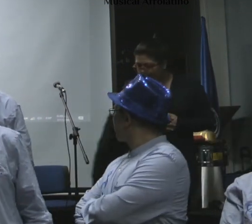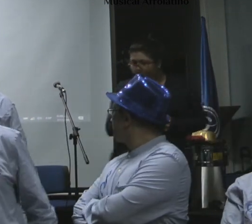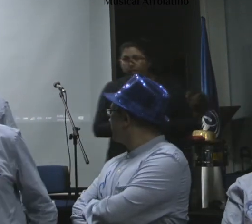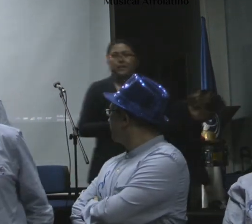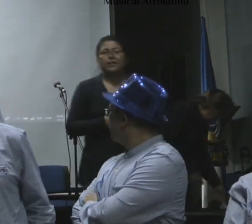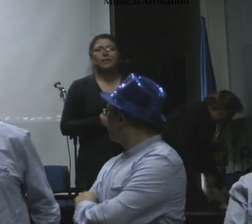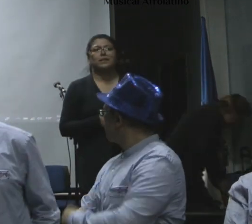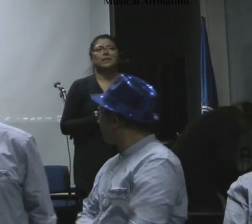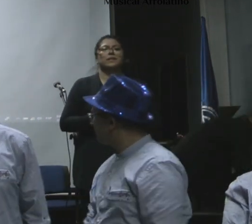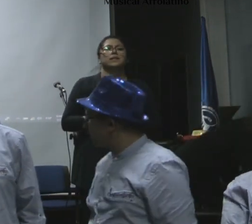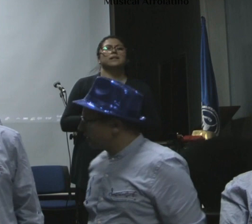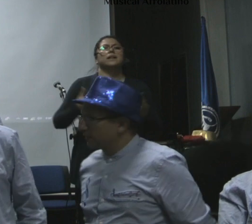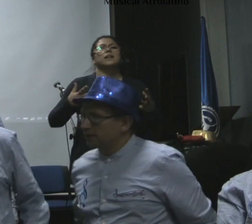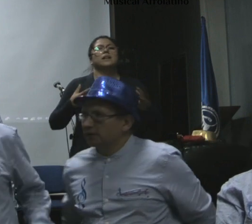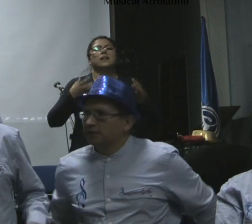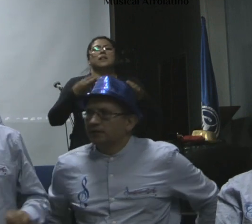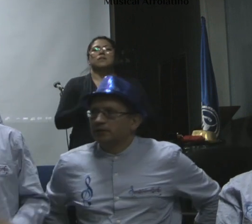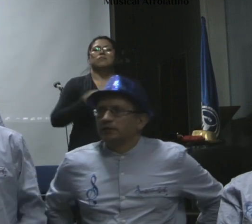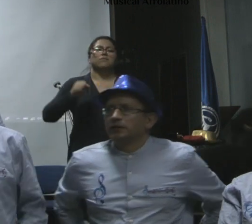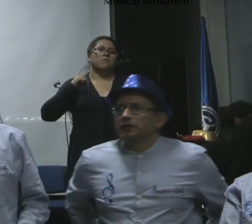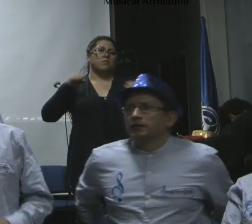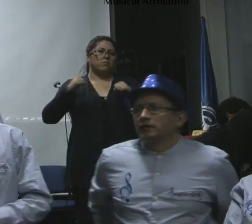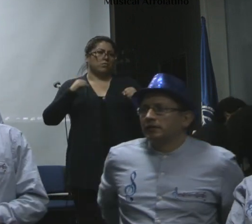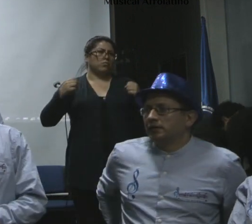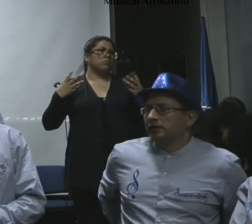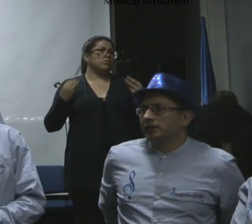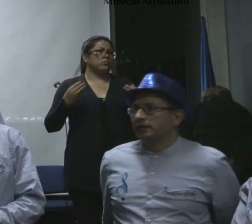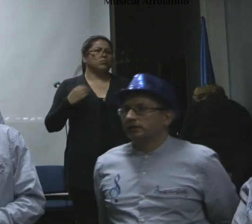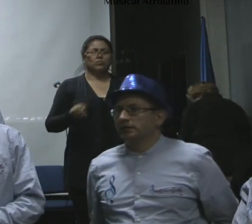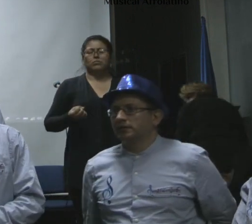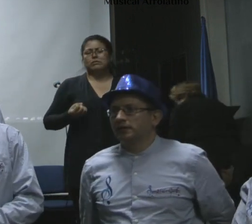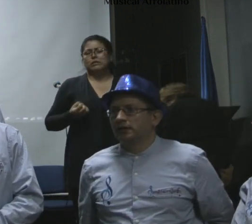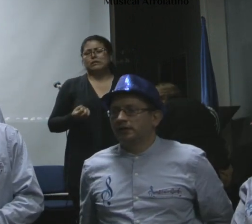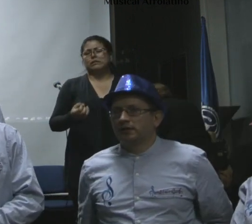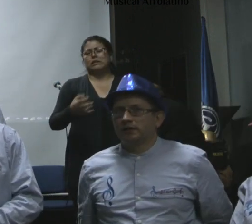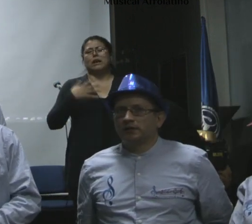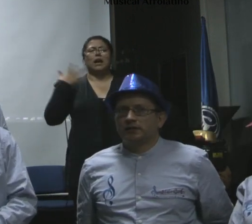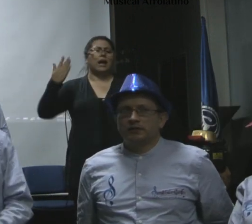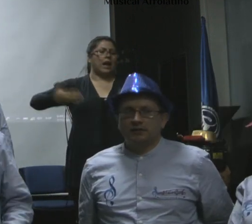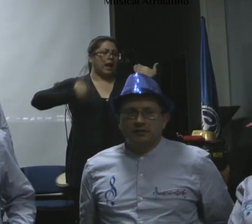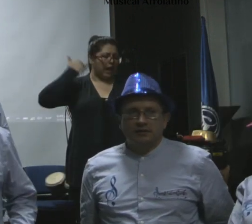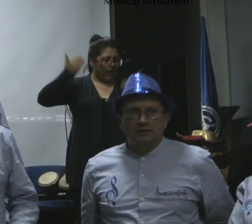Es un género, perdón, con mucho movimiento y transmite alegría